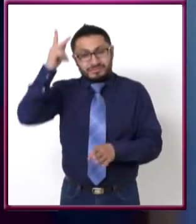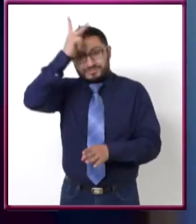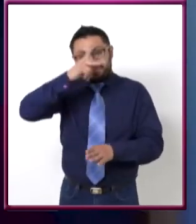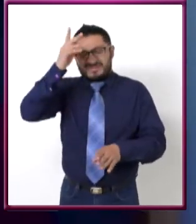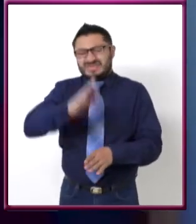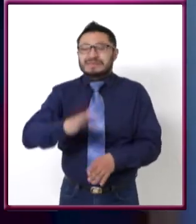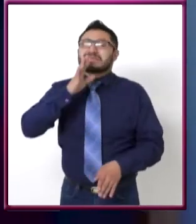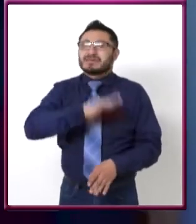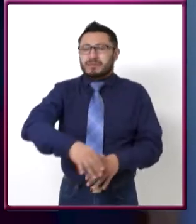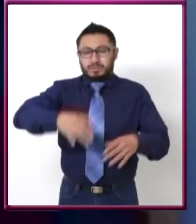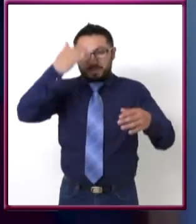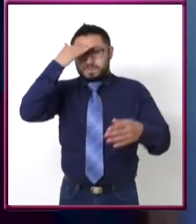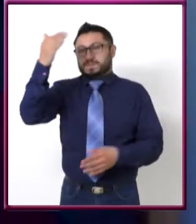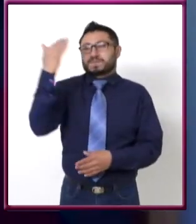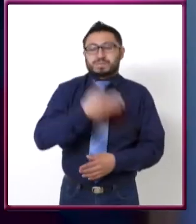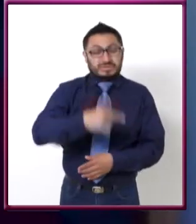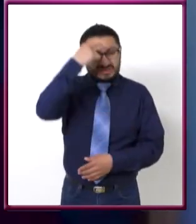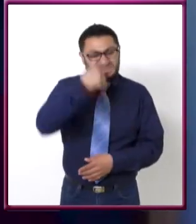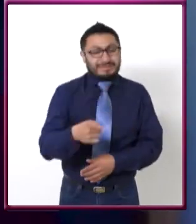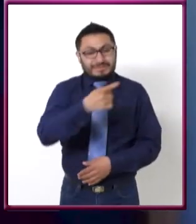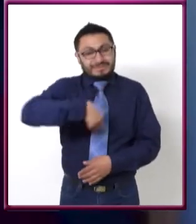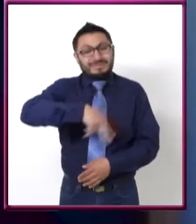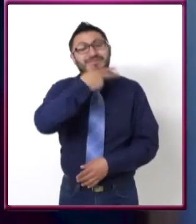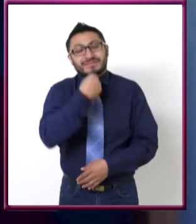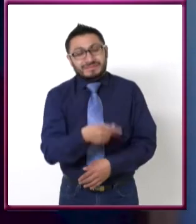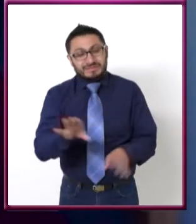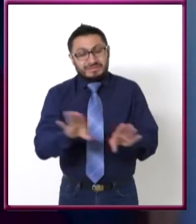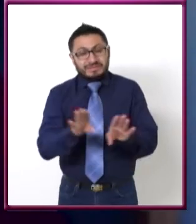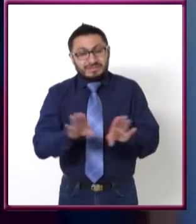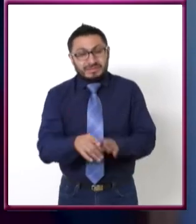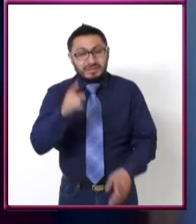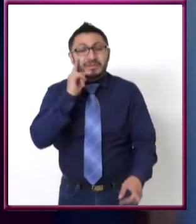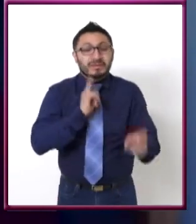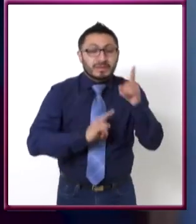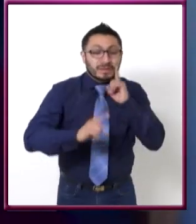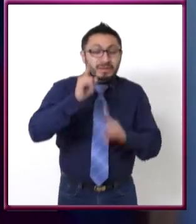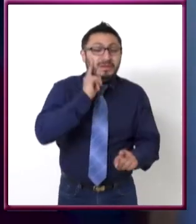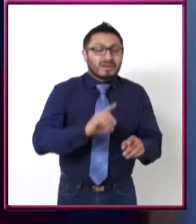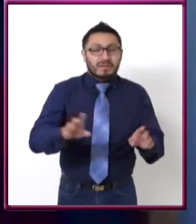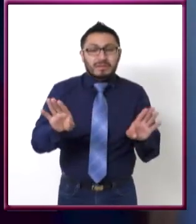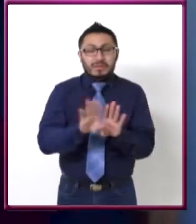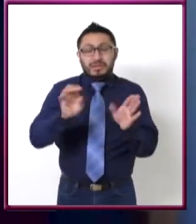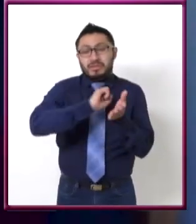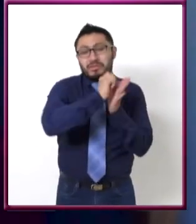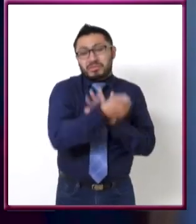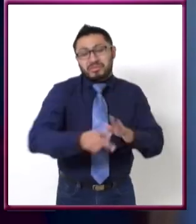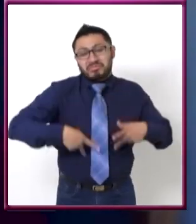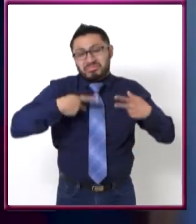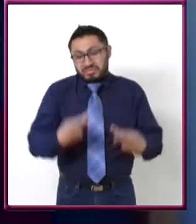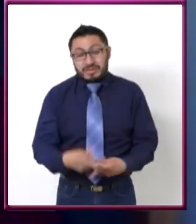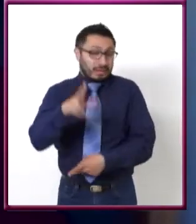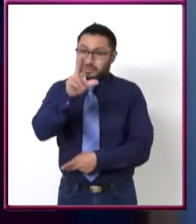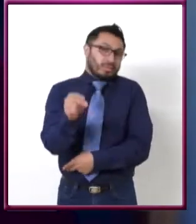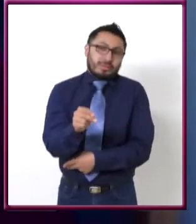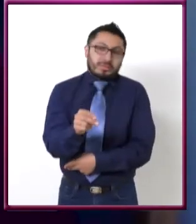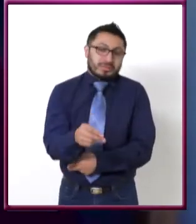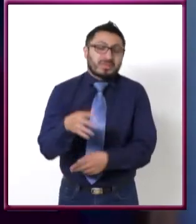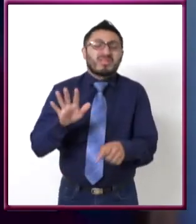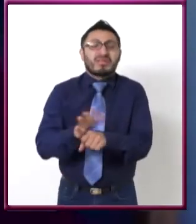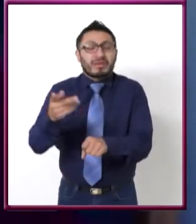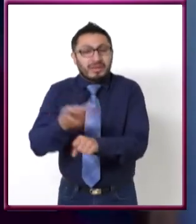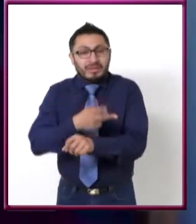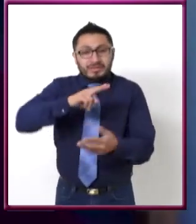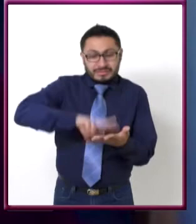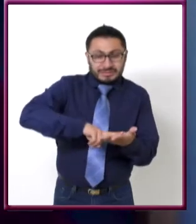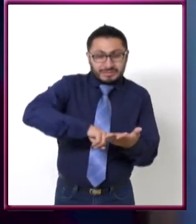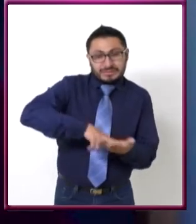peso psicológico terrible para los hombres, como si llorar fuera sinónimo de debilidad. Y entonces, ¿qué